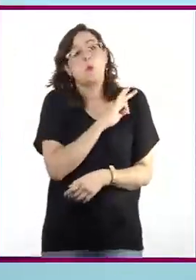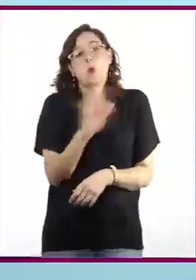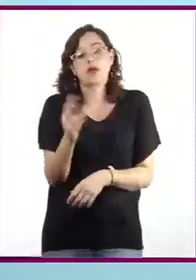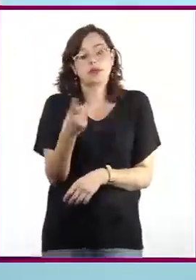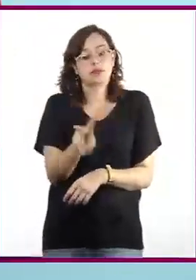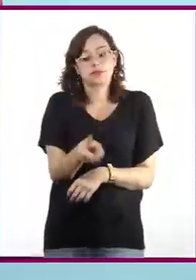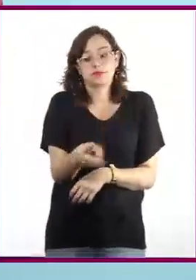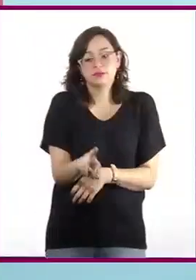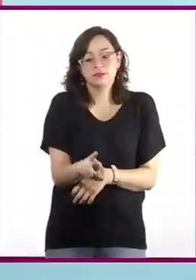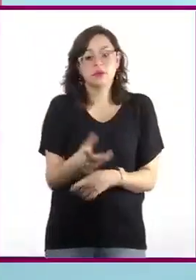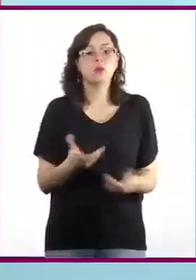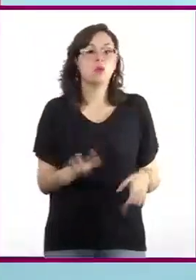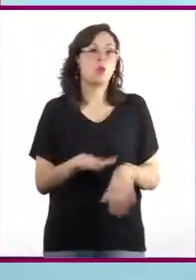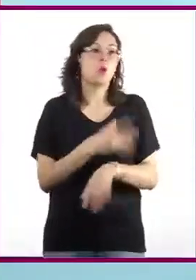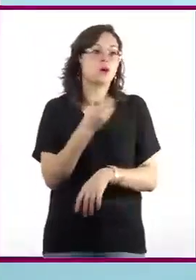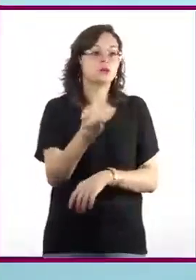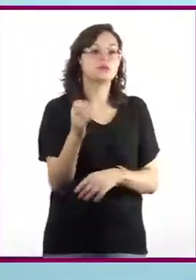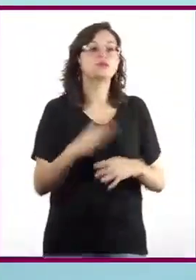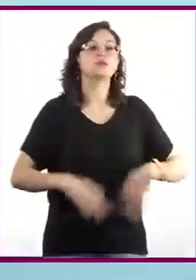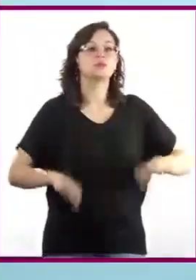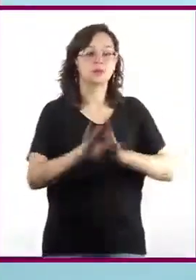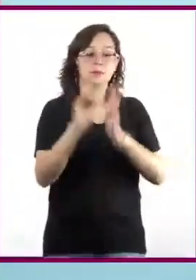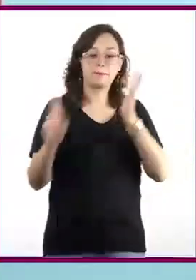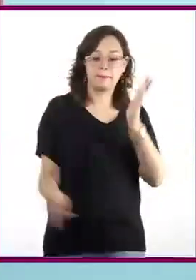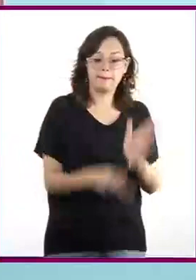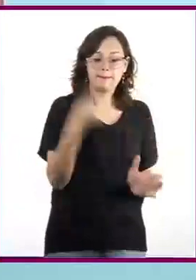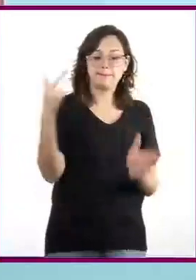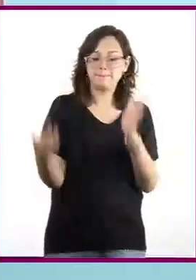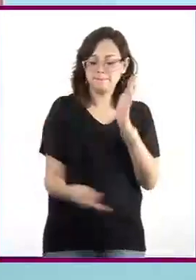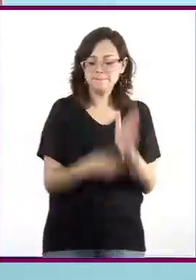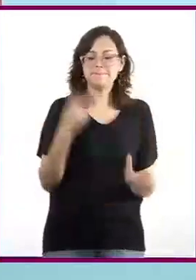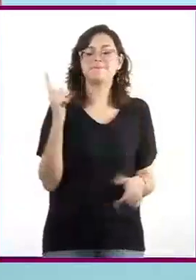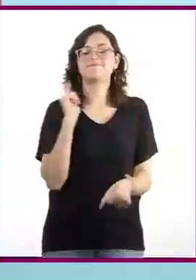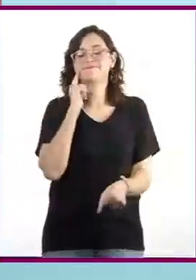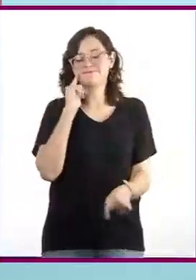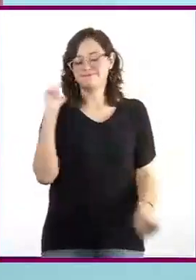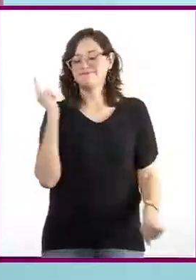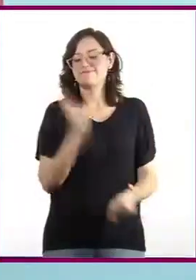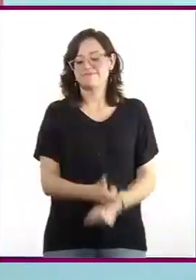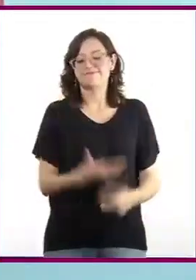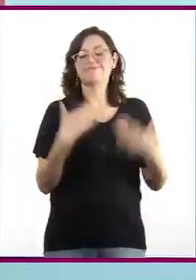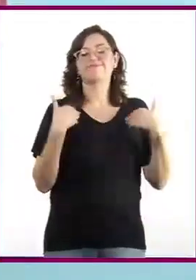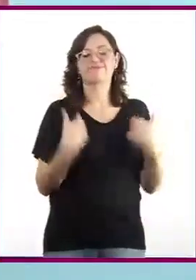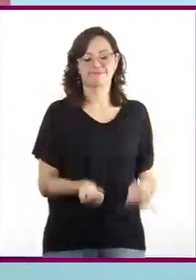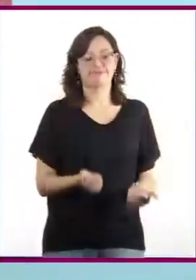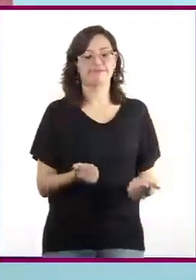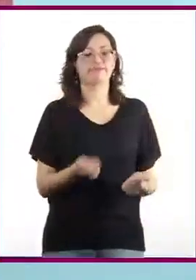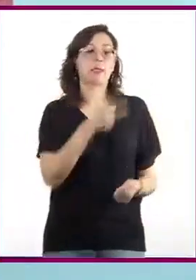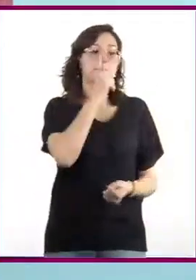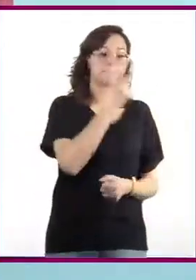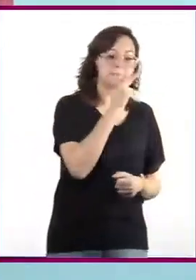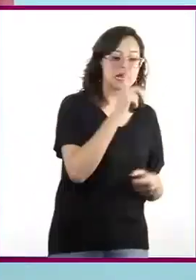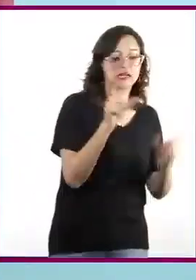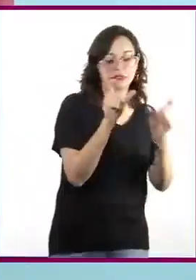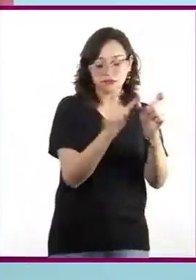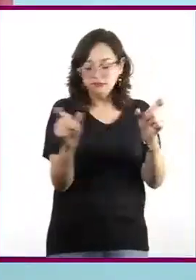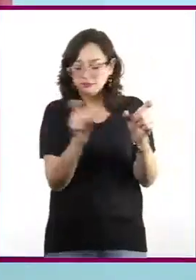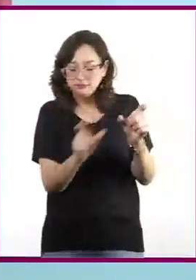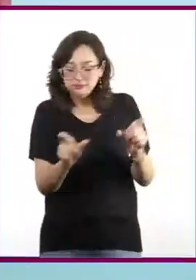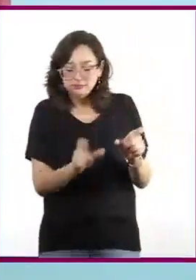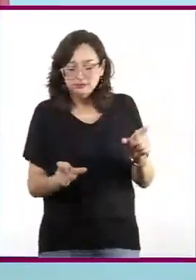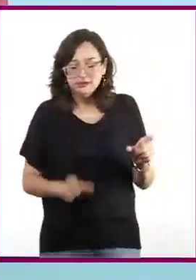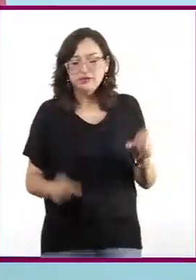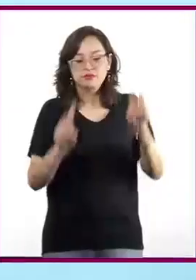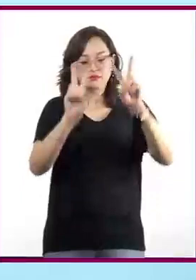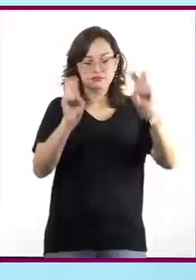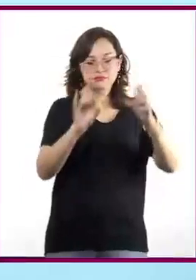se requiere leerlos varias veces para descubrir el humor y la sonoridad del poema, con las palabras que usa y el tema al que